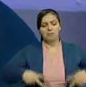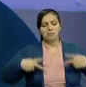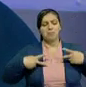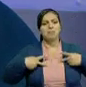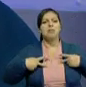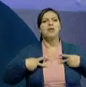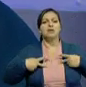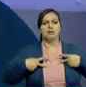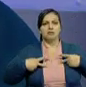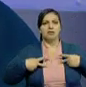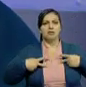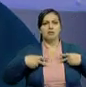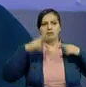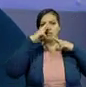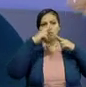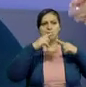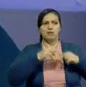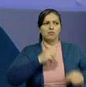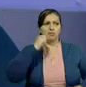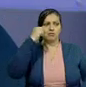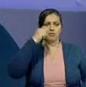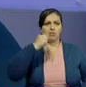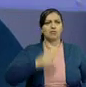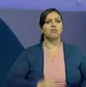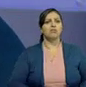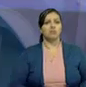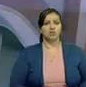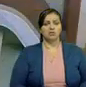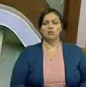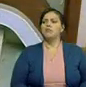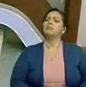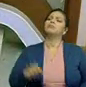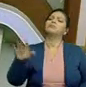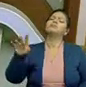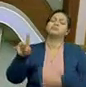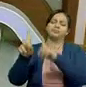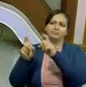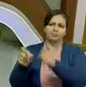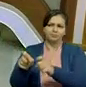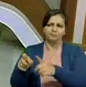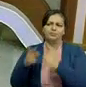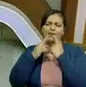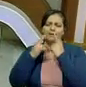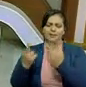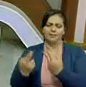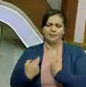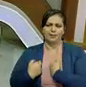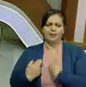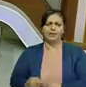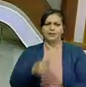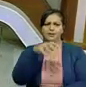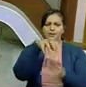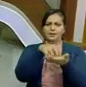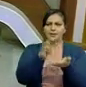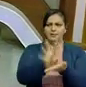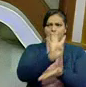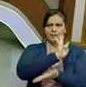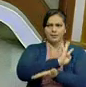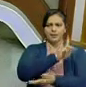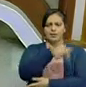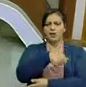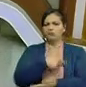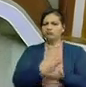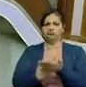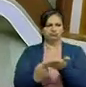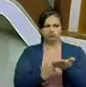la solución. Pero sí quisiera que me conteste, ¿se condenarían los asambleístas también? ¿Se condena también el galeno que practica el aborto? ¿Se condena no